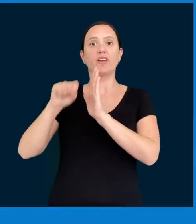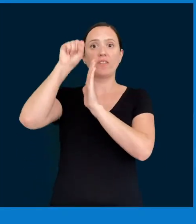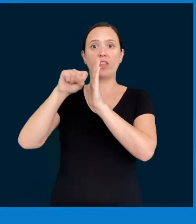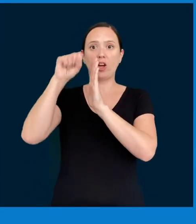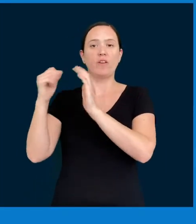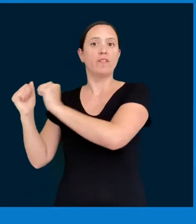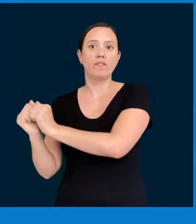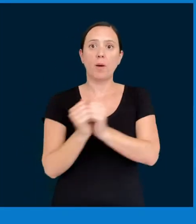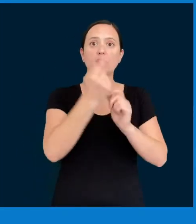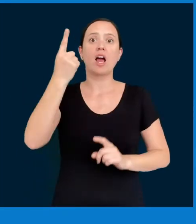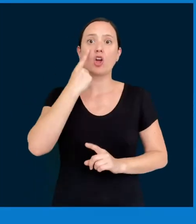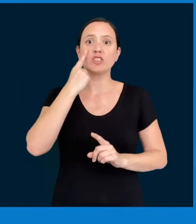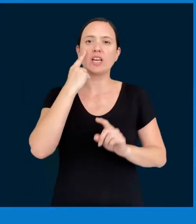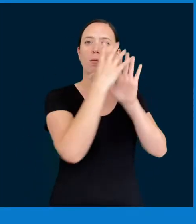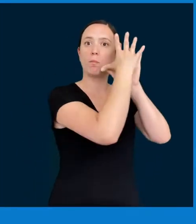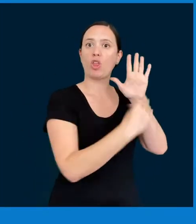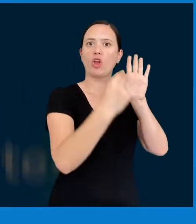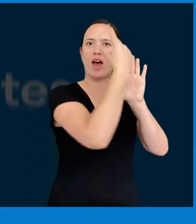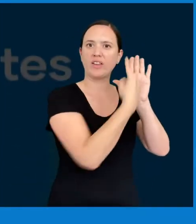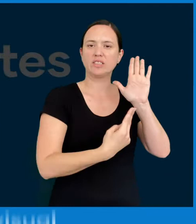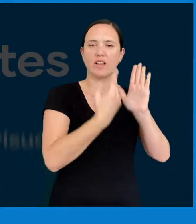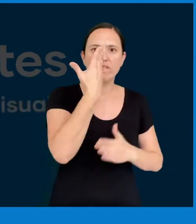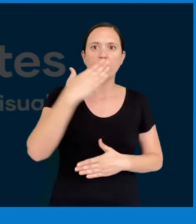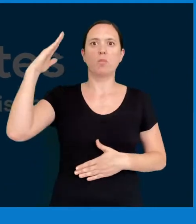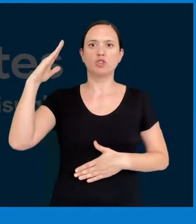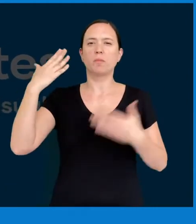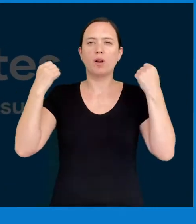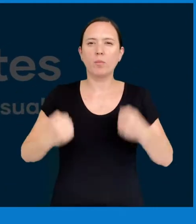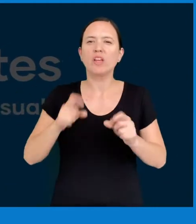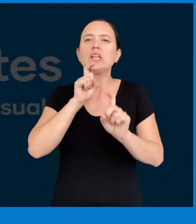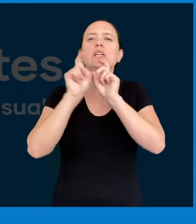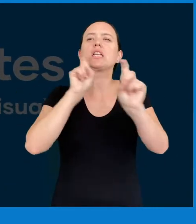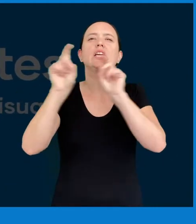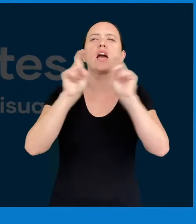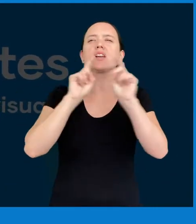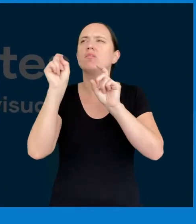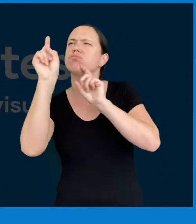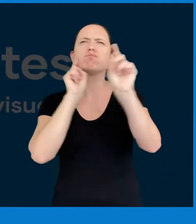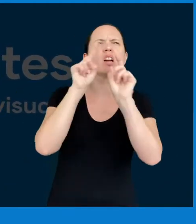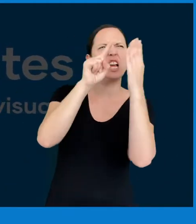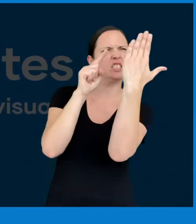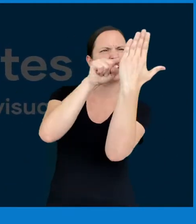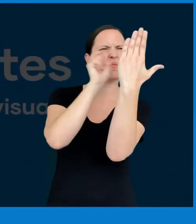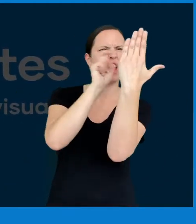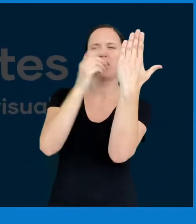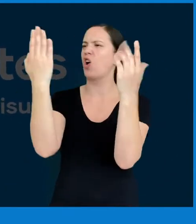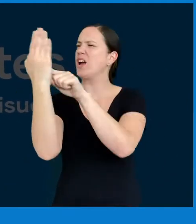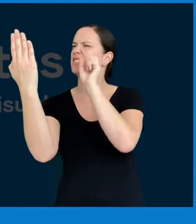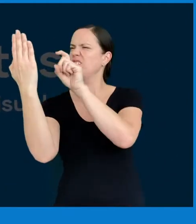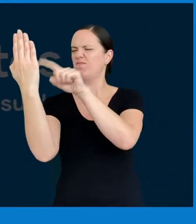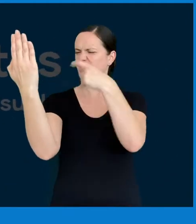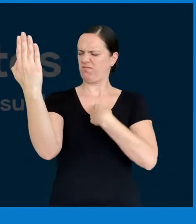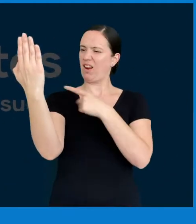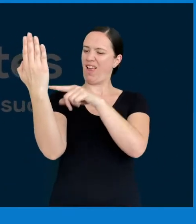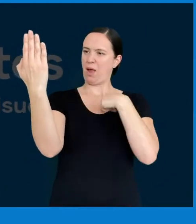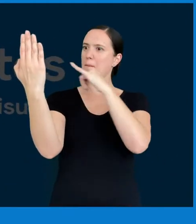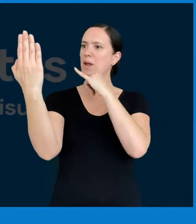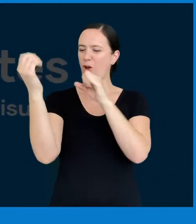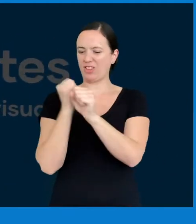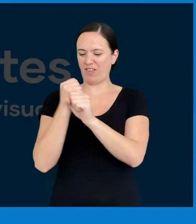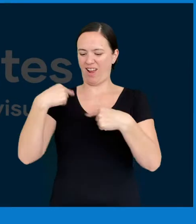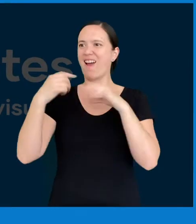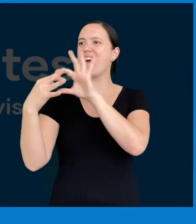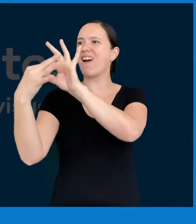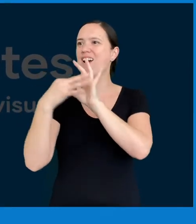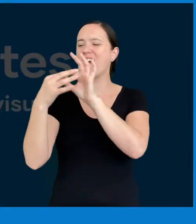En este video daremos a conocer más referentes para que evalúes críticamente sus obras. Así también podrás evaluar de la misma manera tus